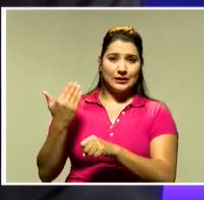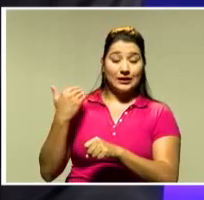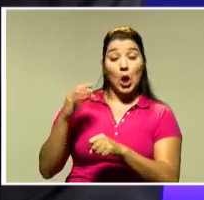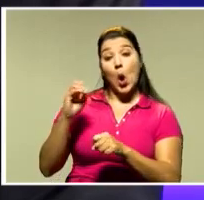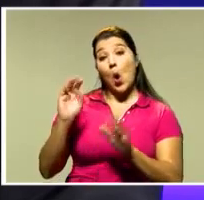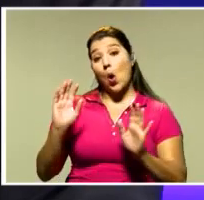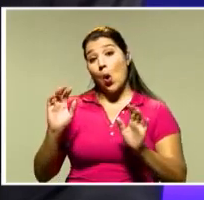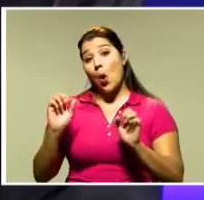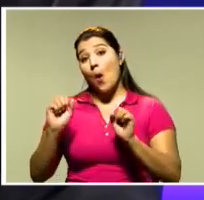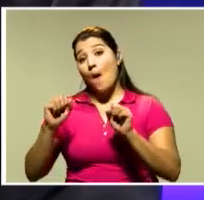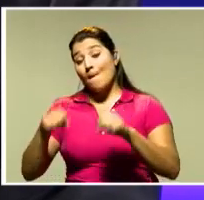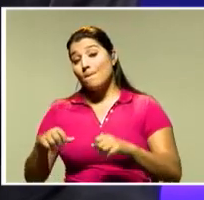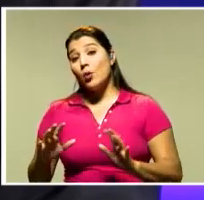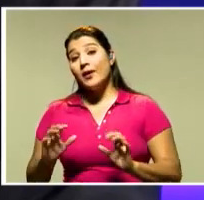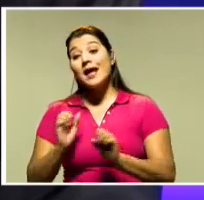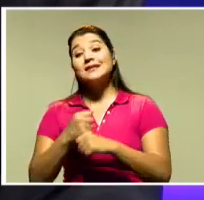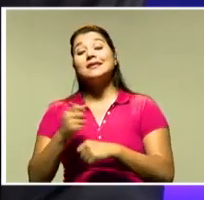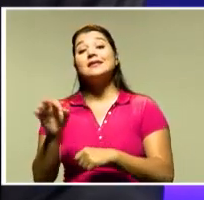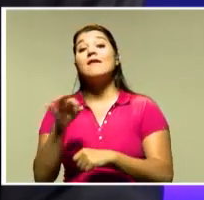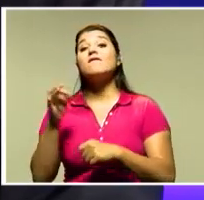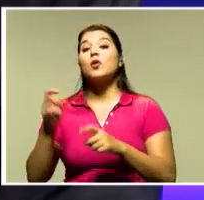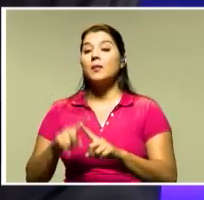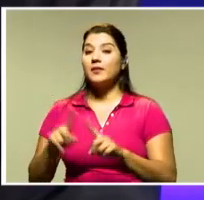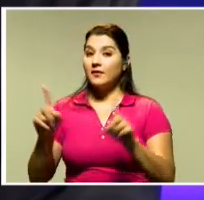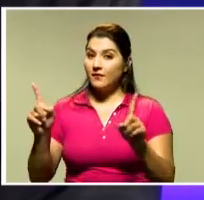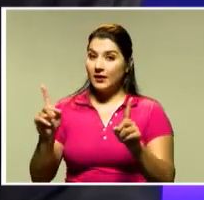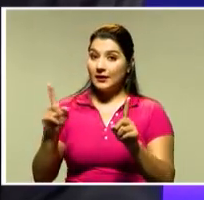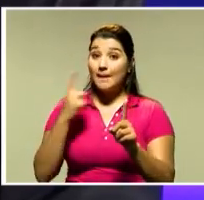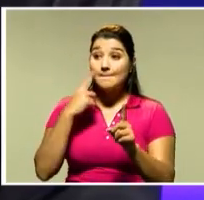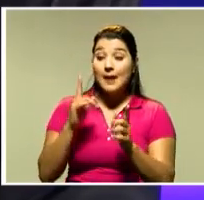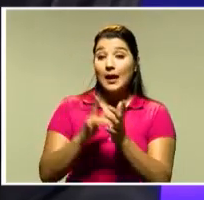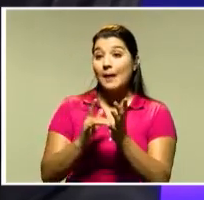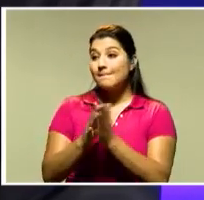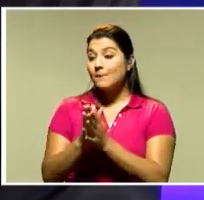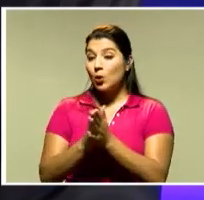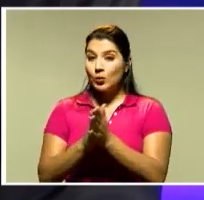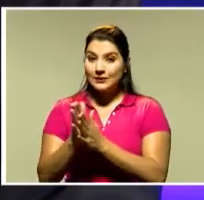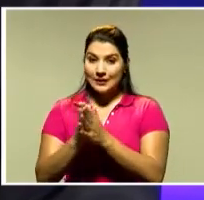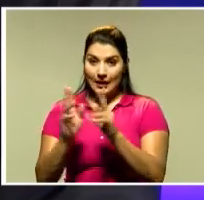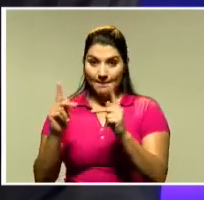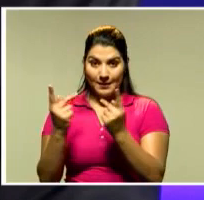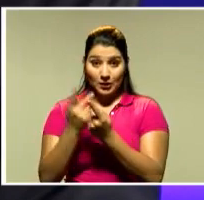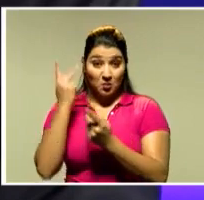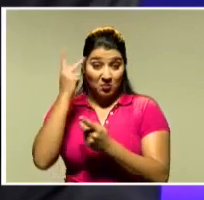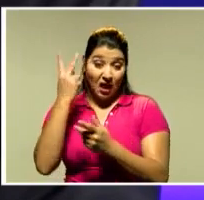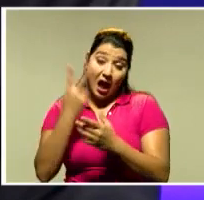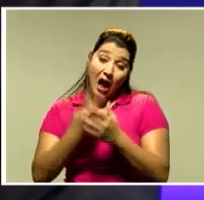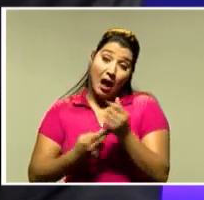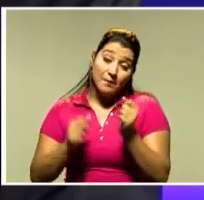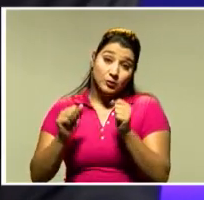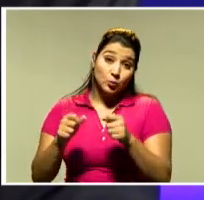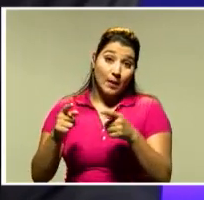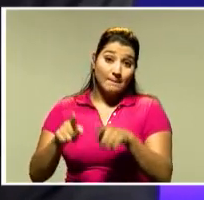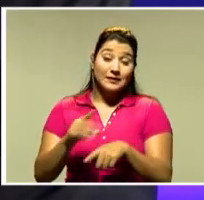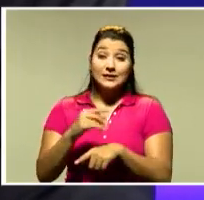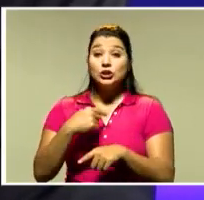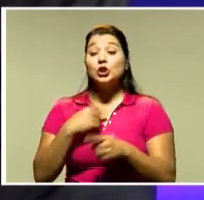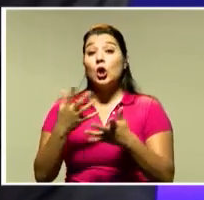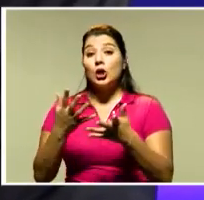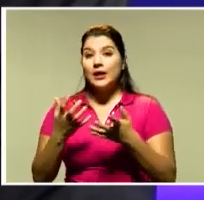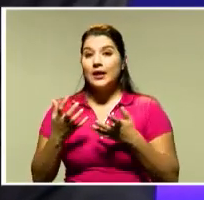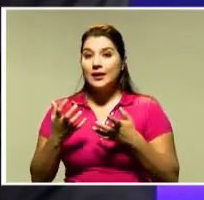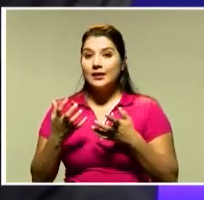podría hacerse de una manera distinta en provecho del partido. Creo que ambas posibilidades están abiertas y yo quisiera